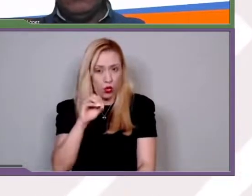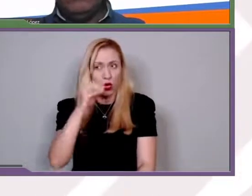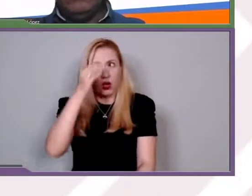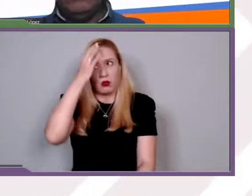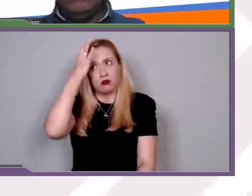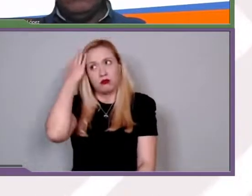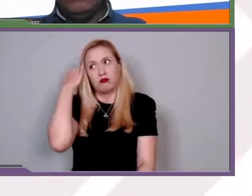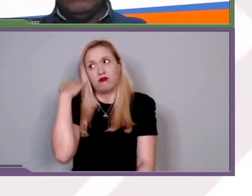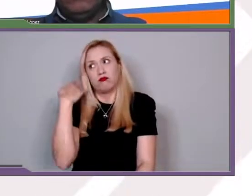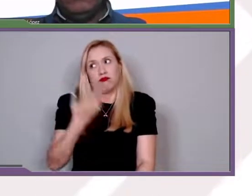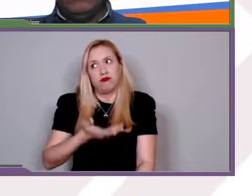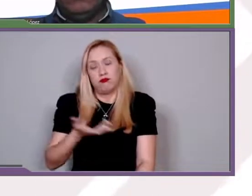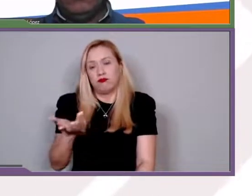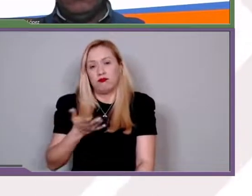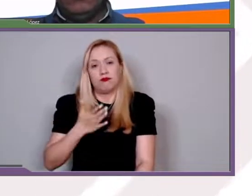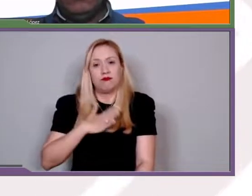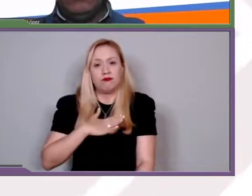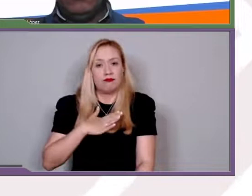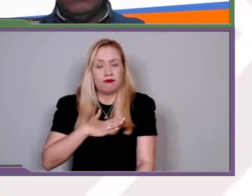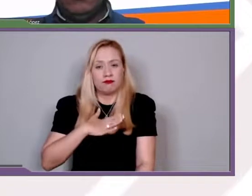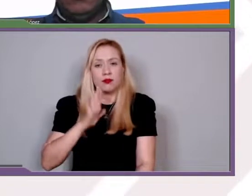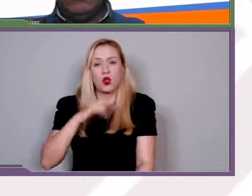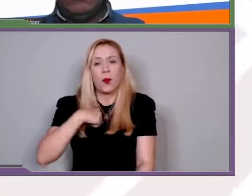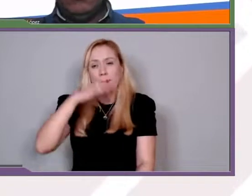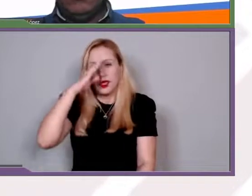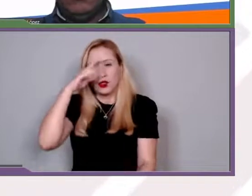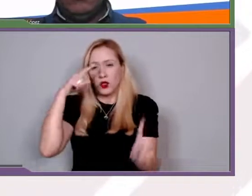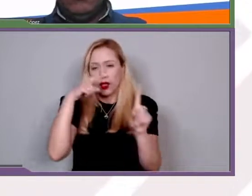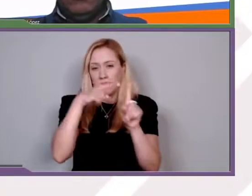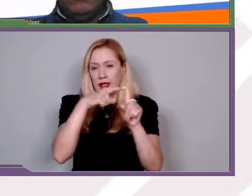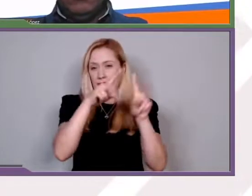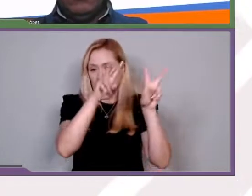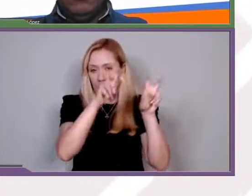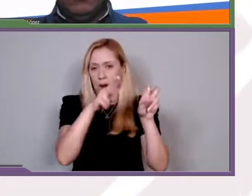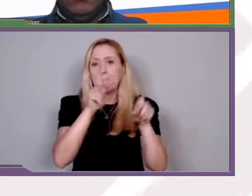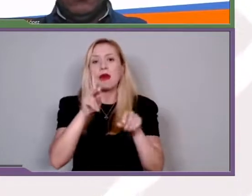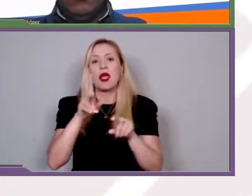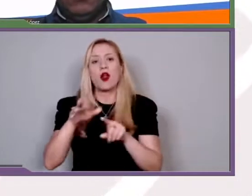voy a partir de lo particular a lo general.